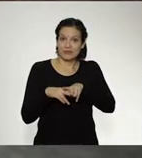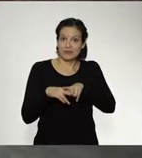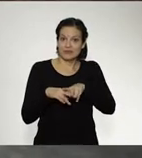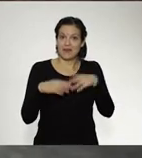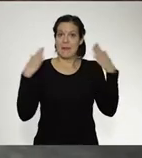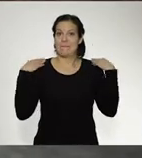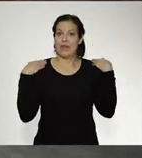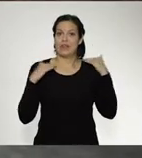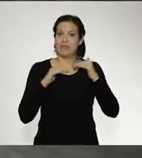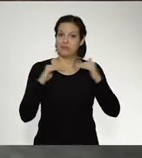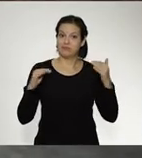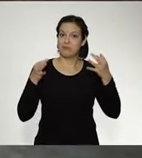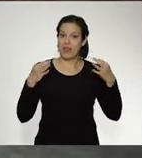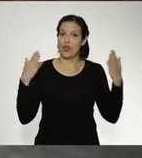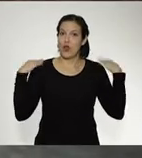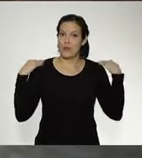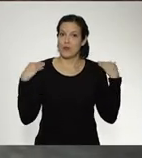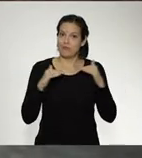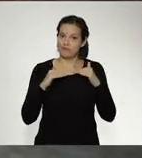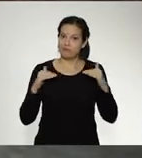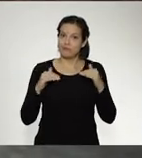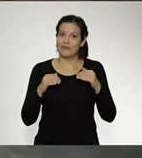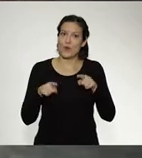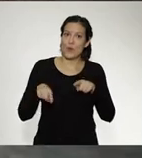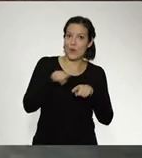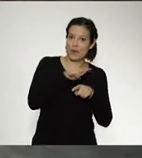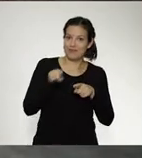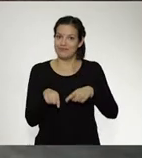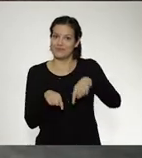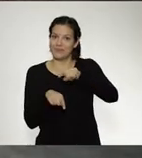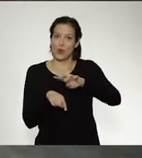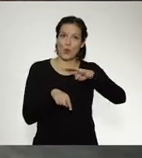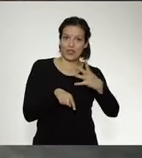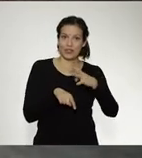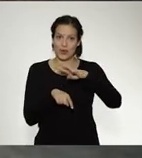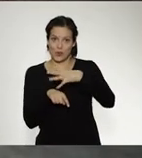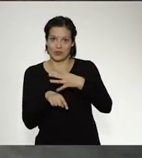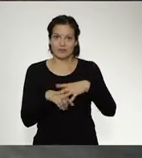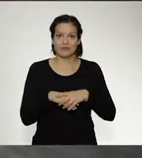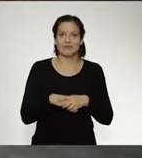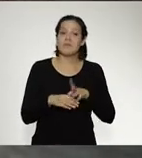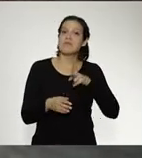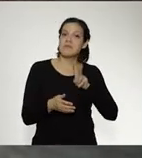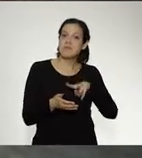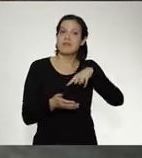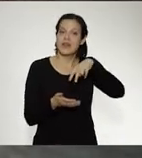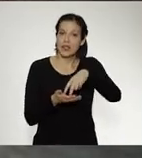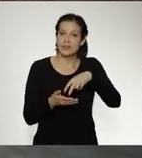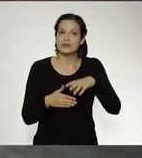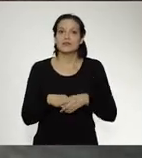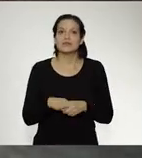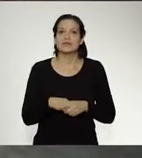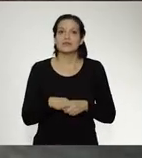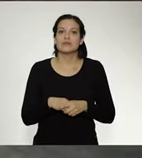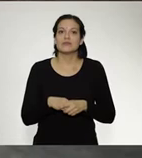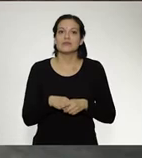espalda pegada, los hombros en el piso, cuatro veces para cada lado, me levanto,